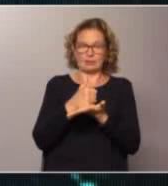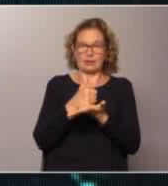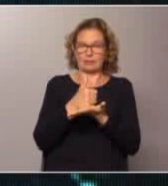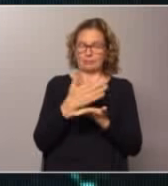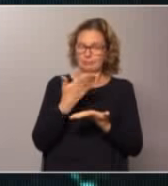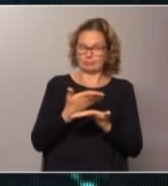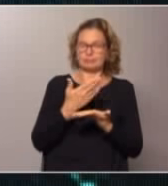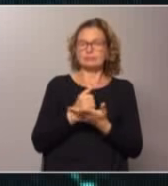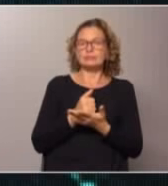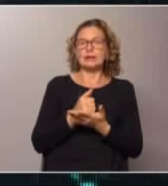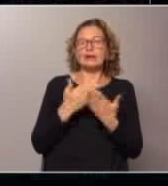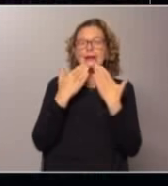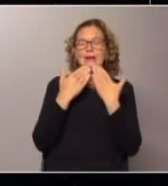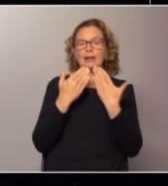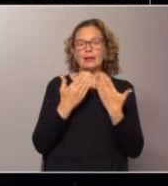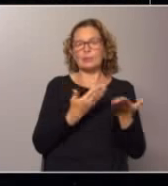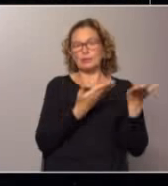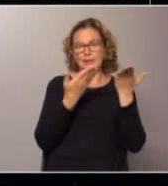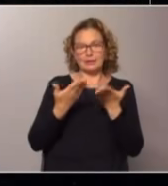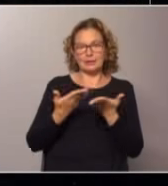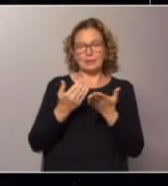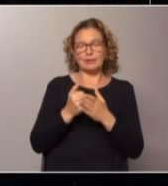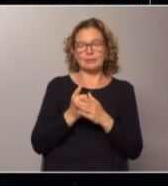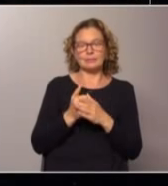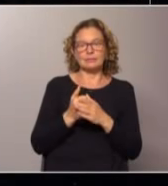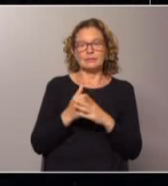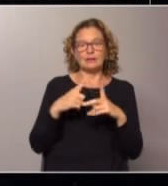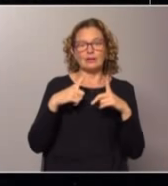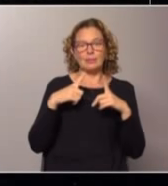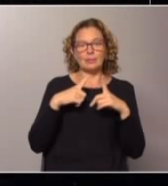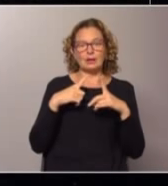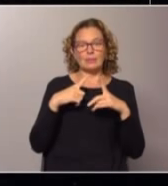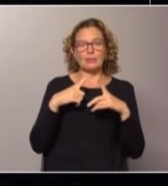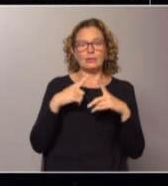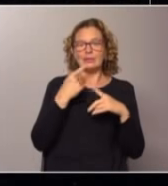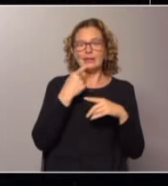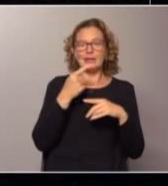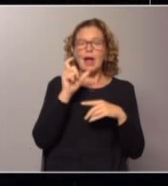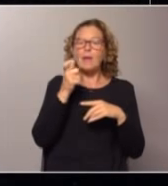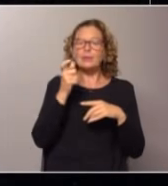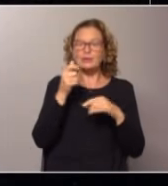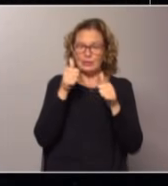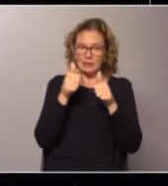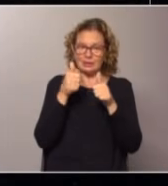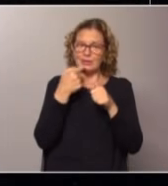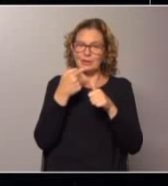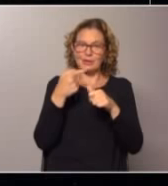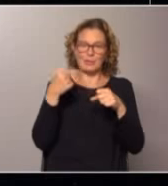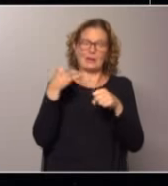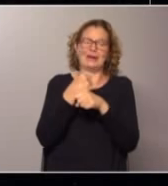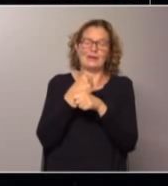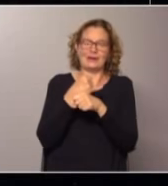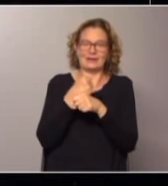me presenté daniel gracias por recibirnos y esperamos haber dicho bien su apellido si no le dijimos bien usted no